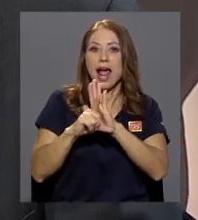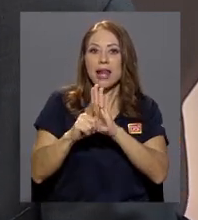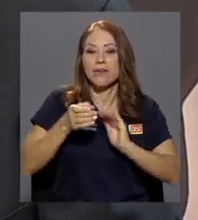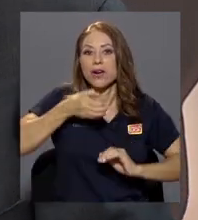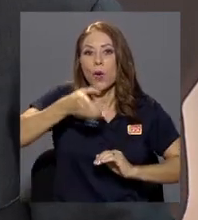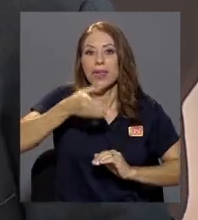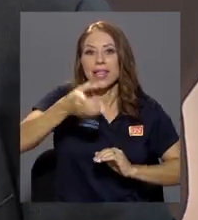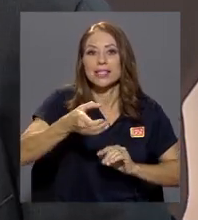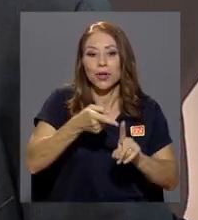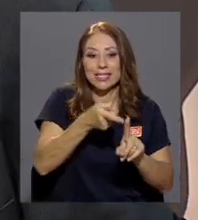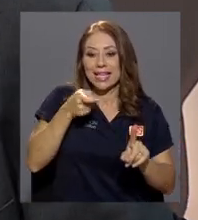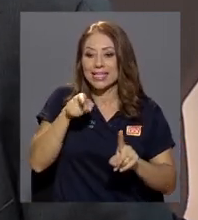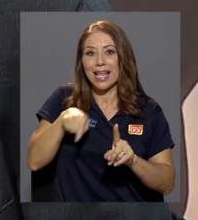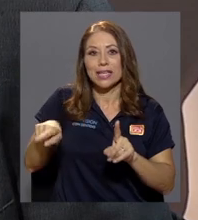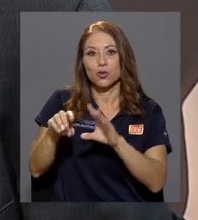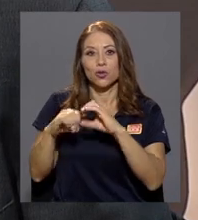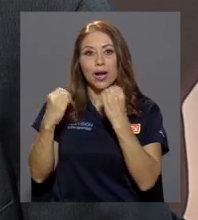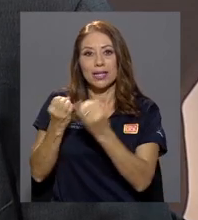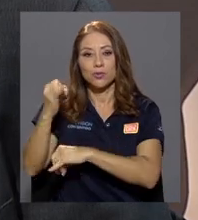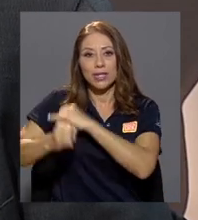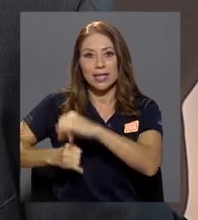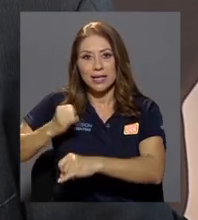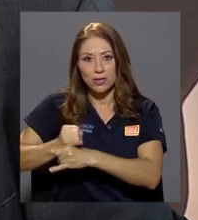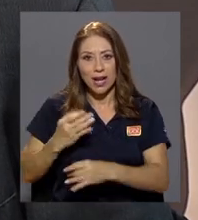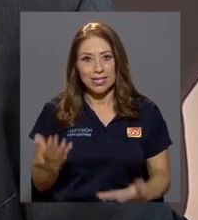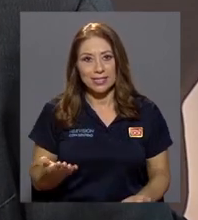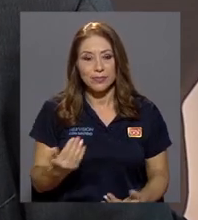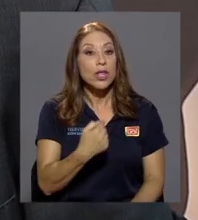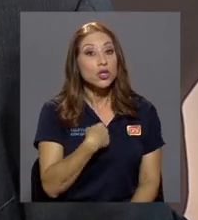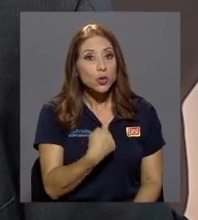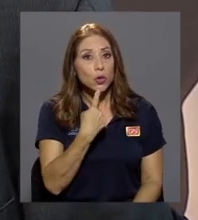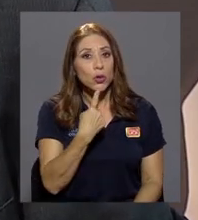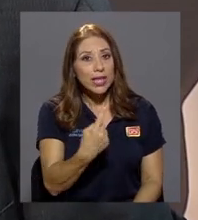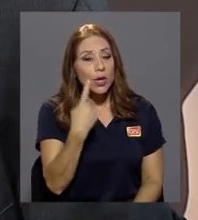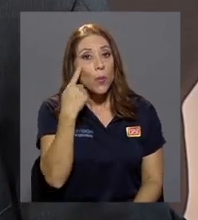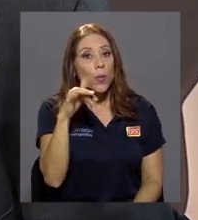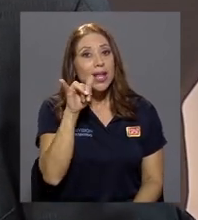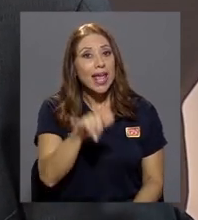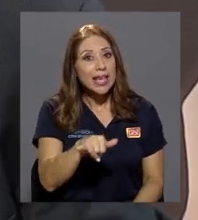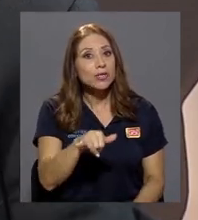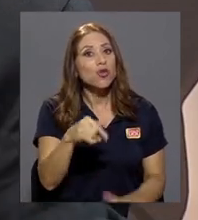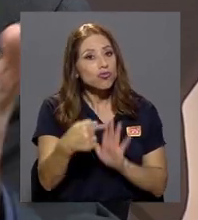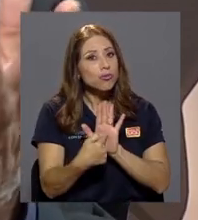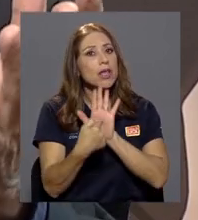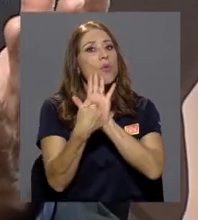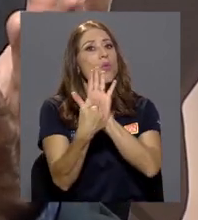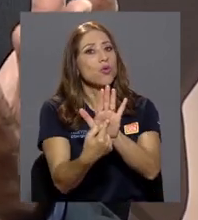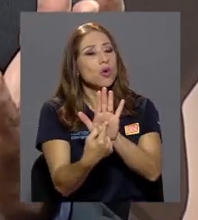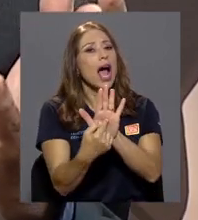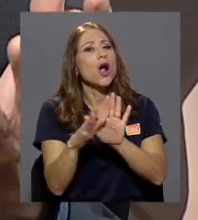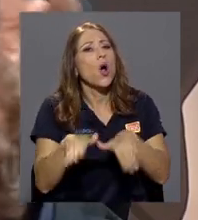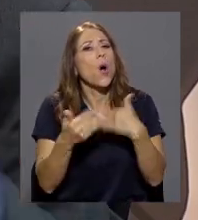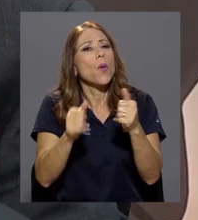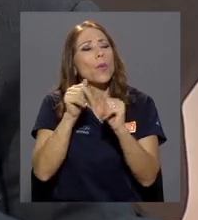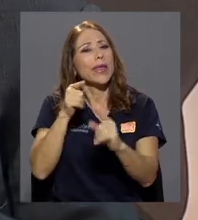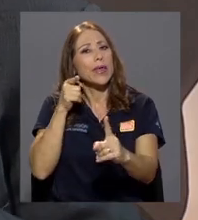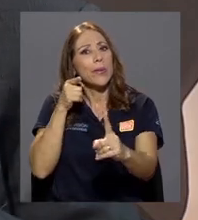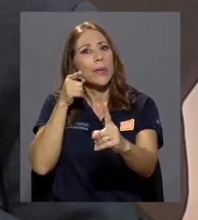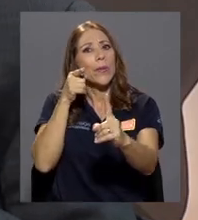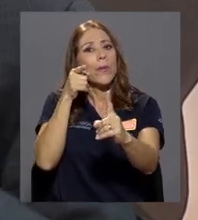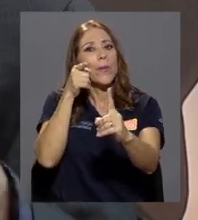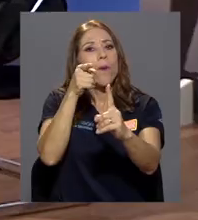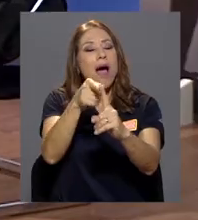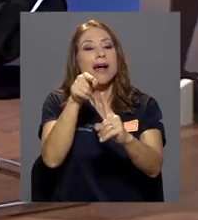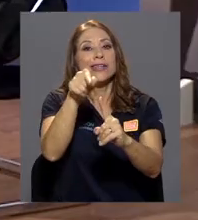de esos organismos internacionales lo digo porque eso dibuja una hoja de ruta